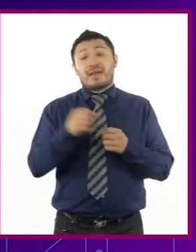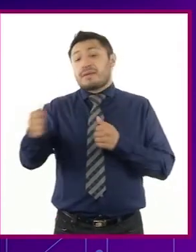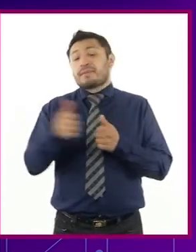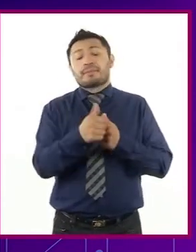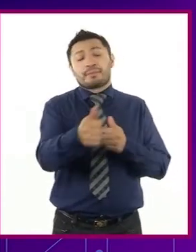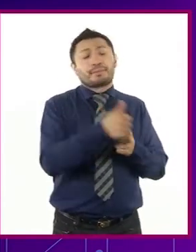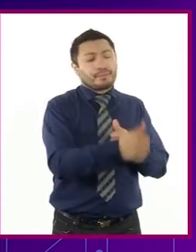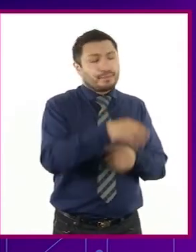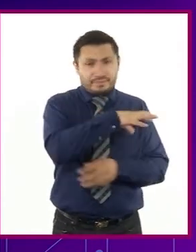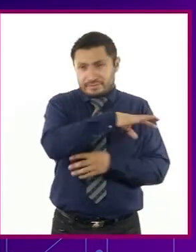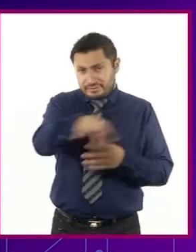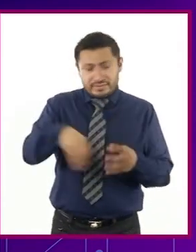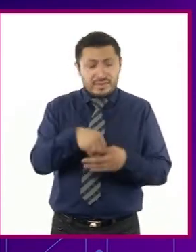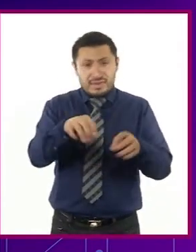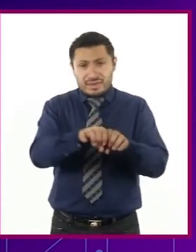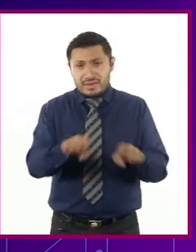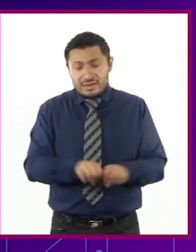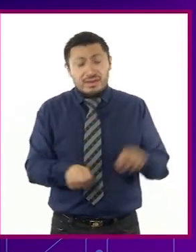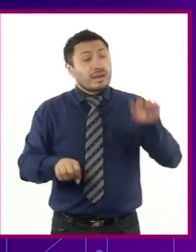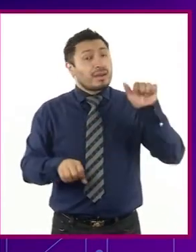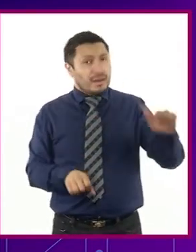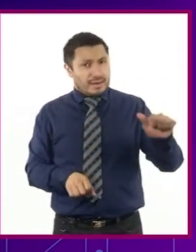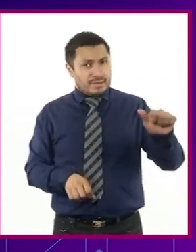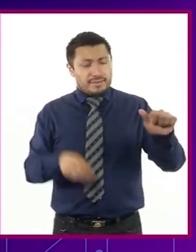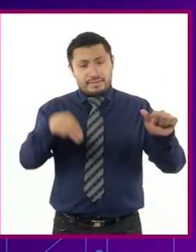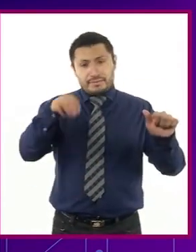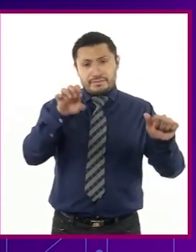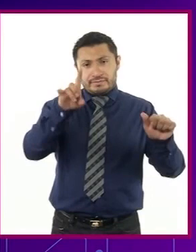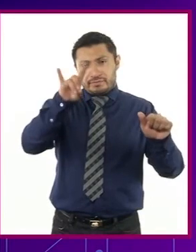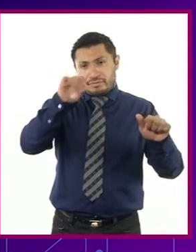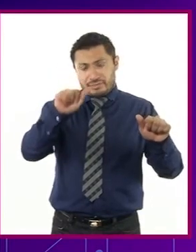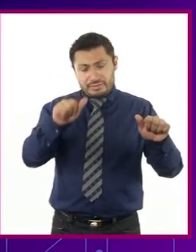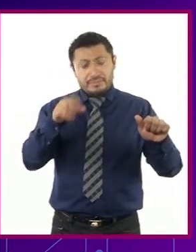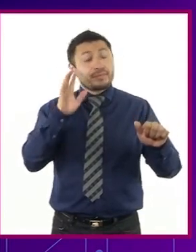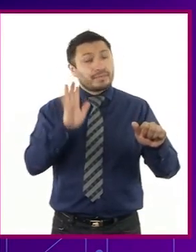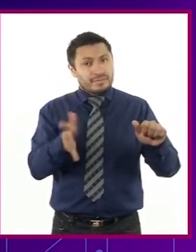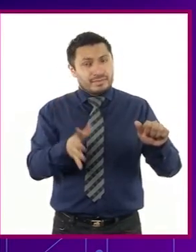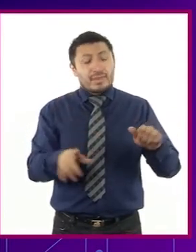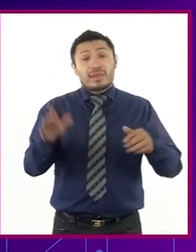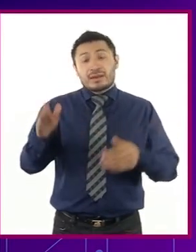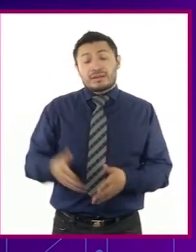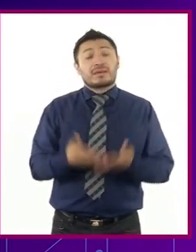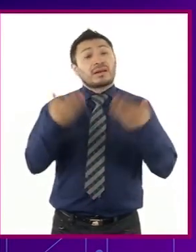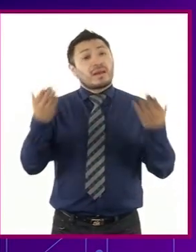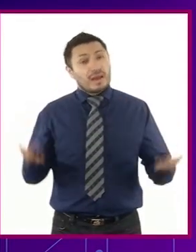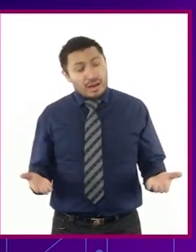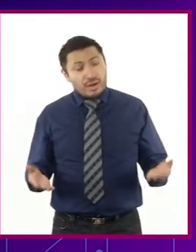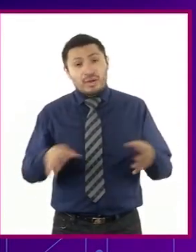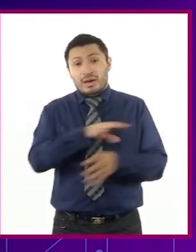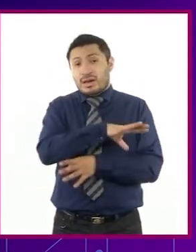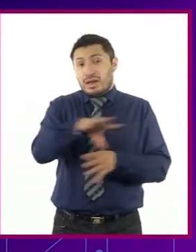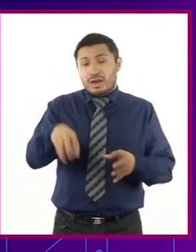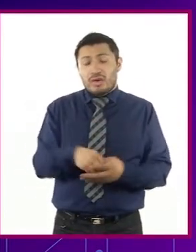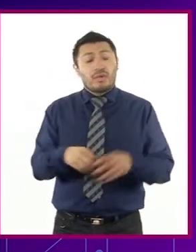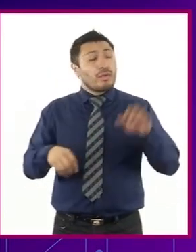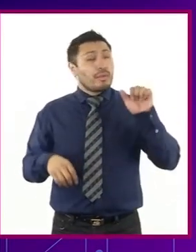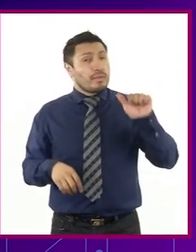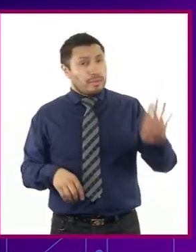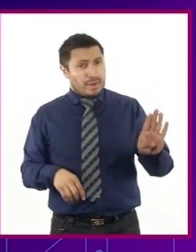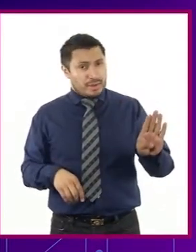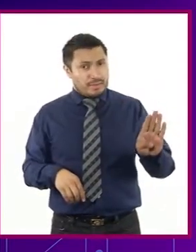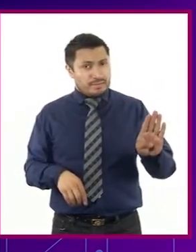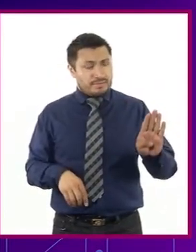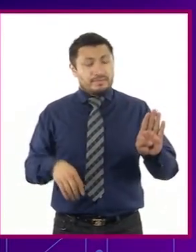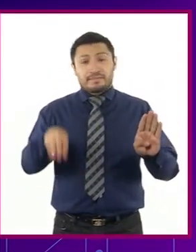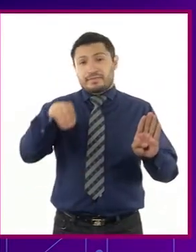cada dato del conjunto A respecto a la media. Lo siguiente es hacer lo mismo para el conjunto de datos B.